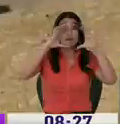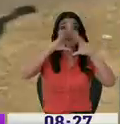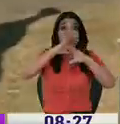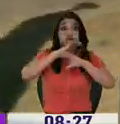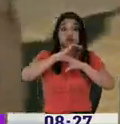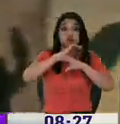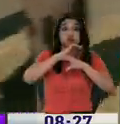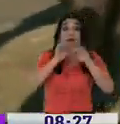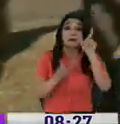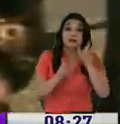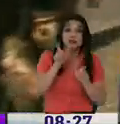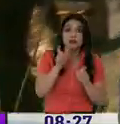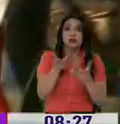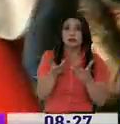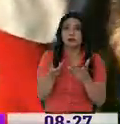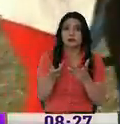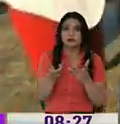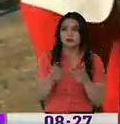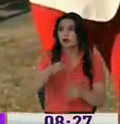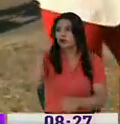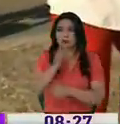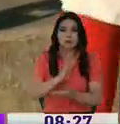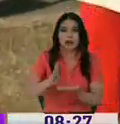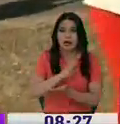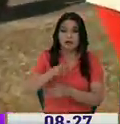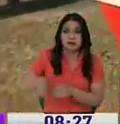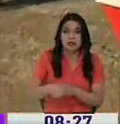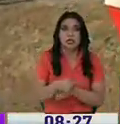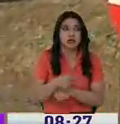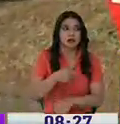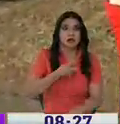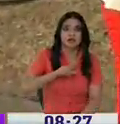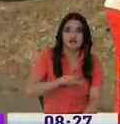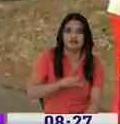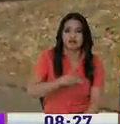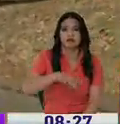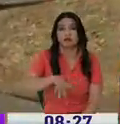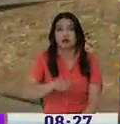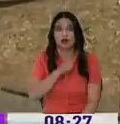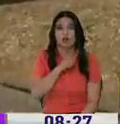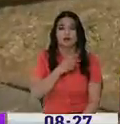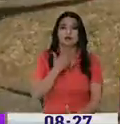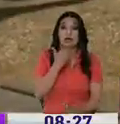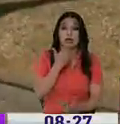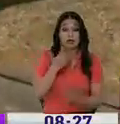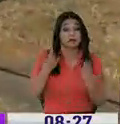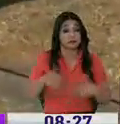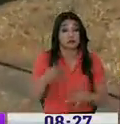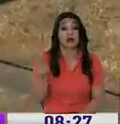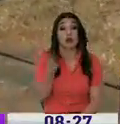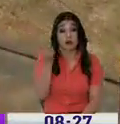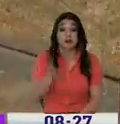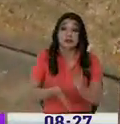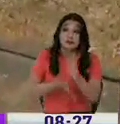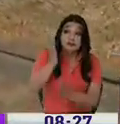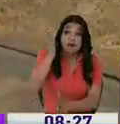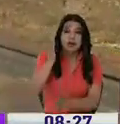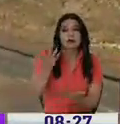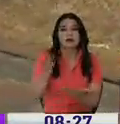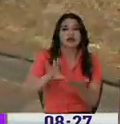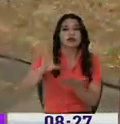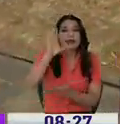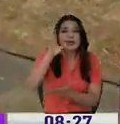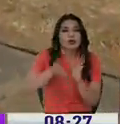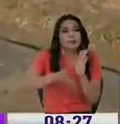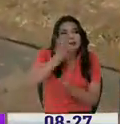gente ajena a este barrio y les asaltan a las personas a los covers que bajan a sus